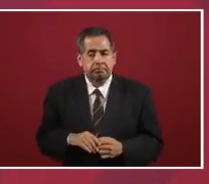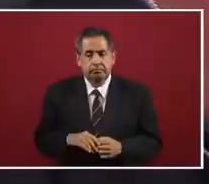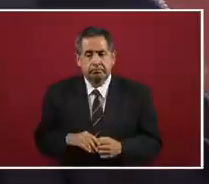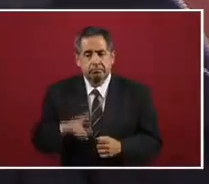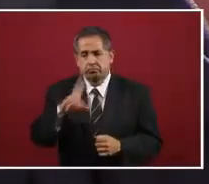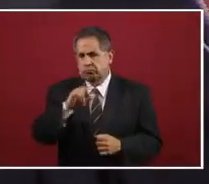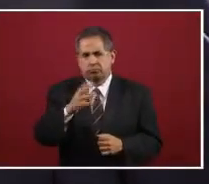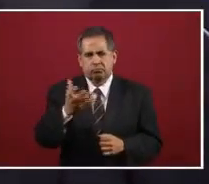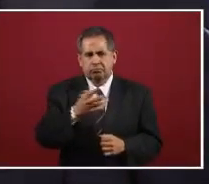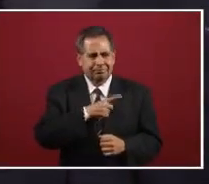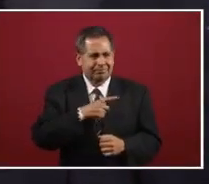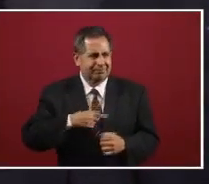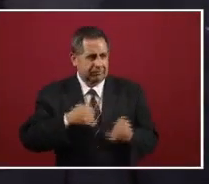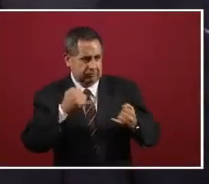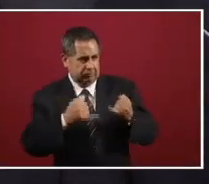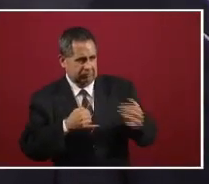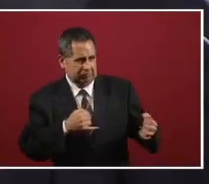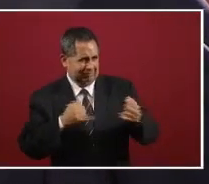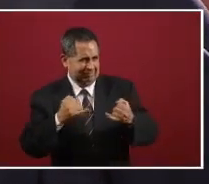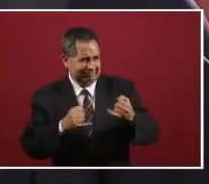de no hacerlo,